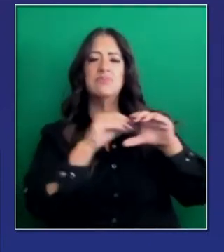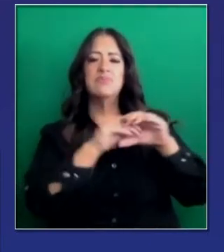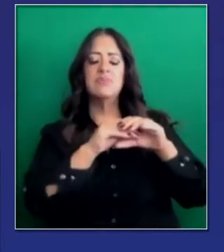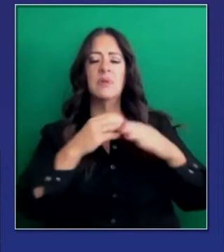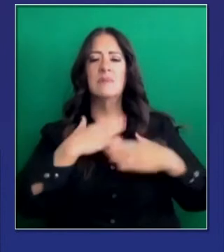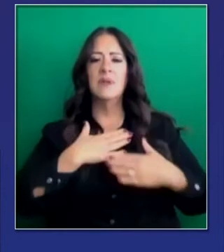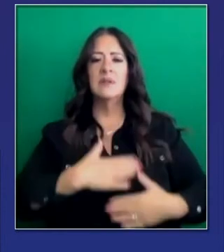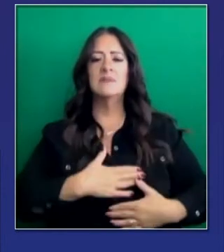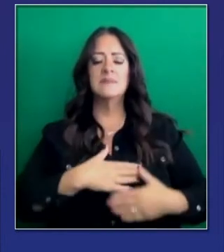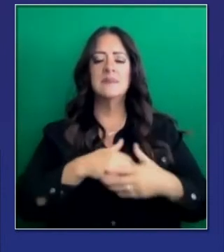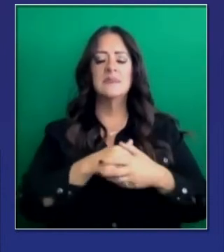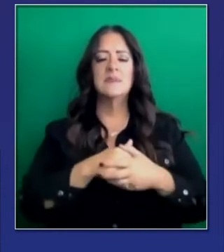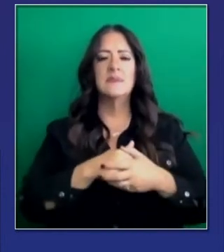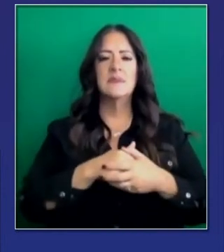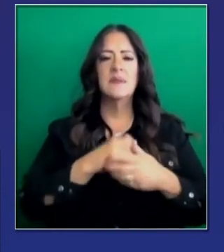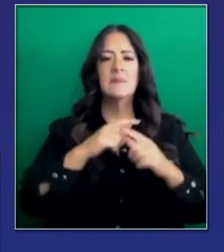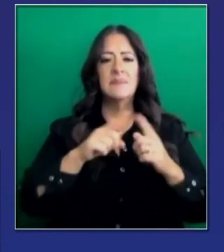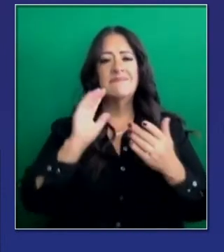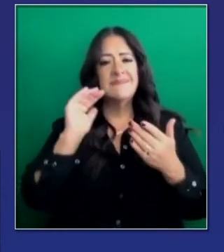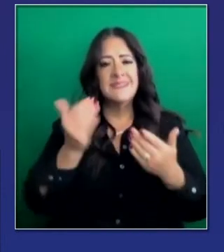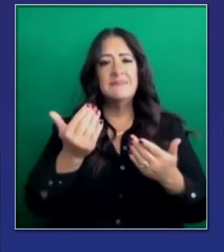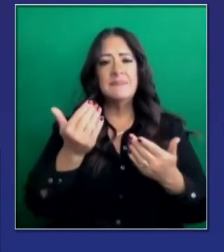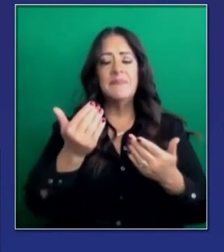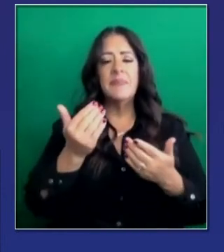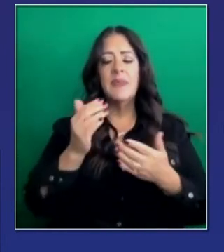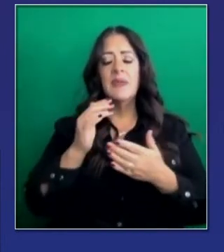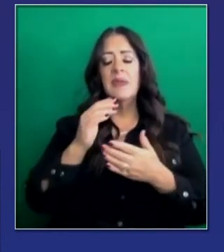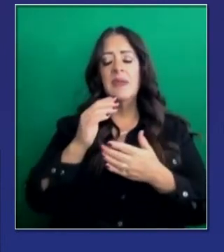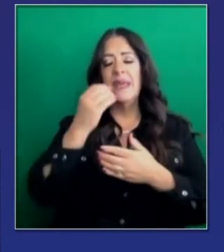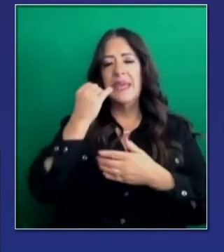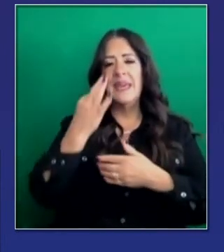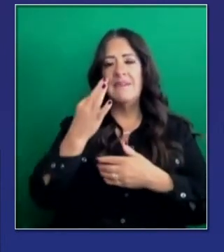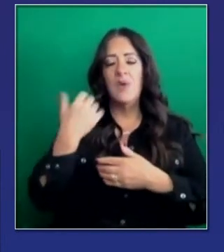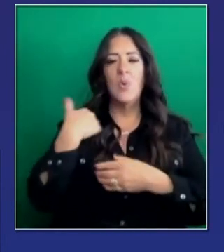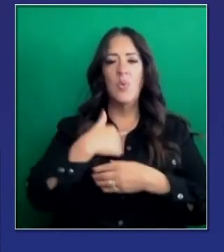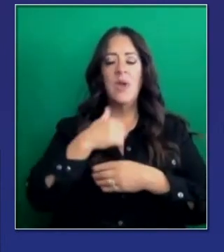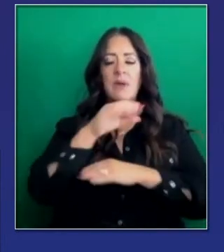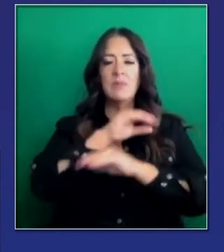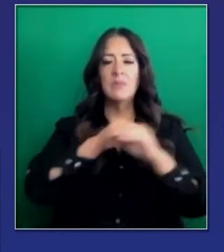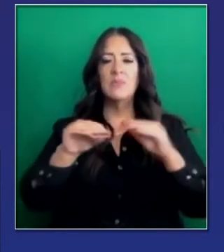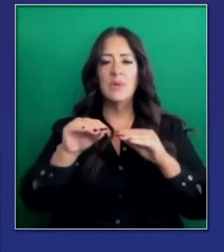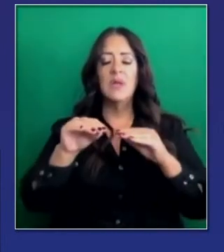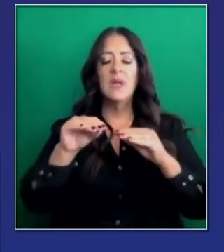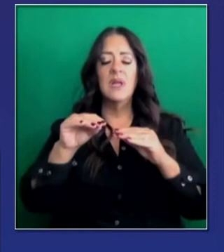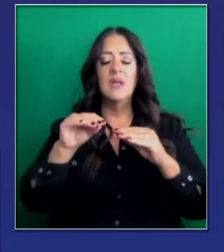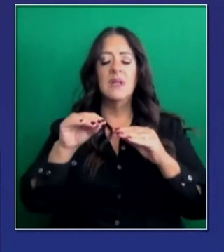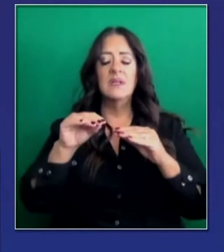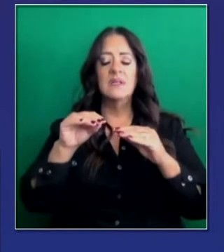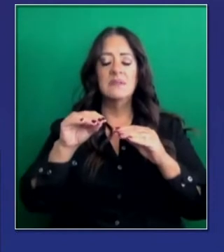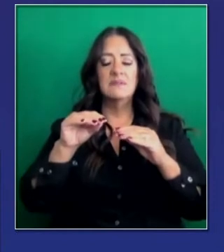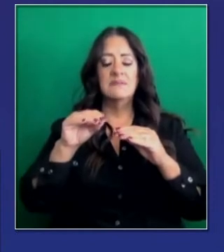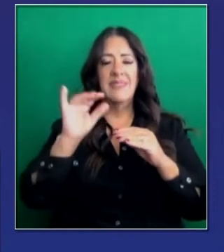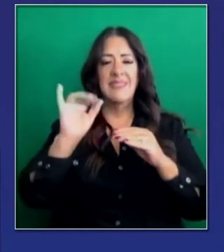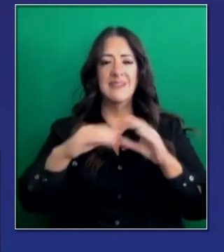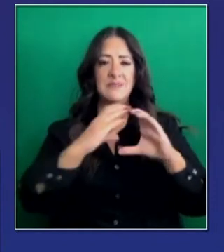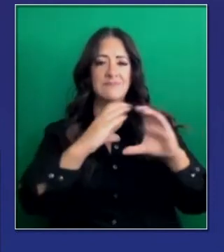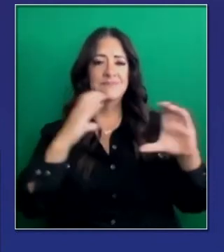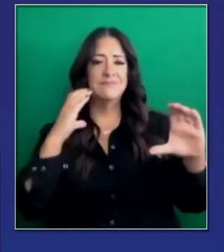demasiado exagerado pero ahora vemos que la posición de estas muertes